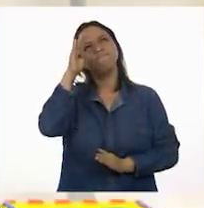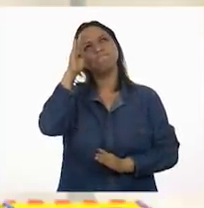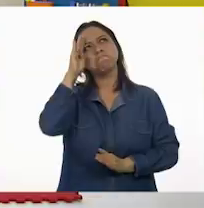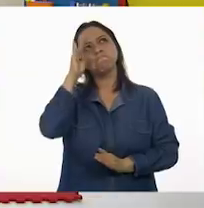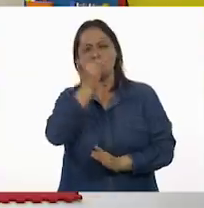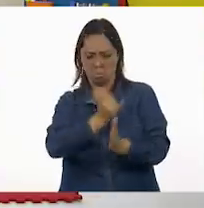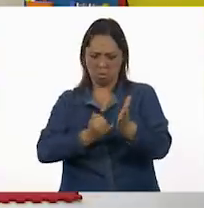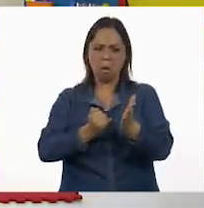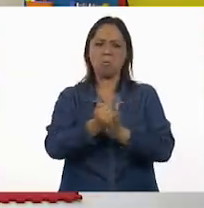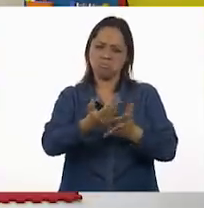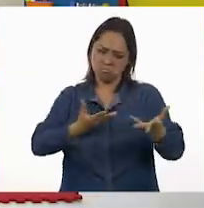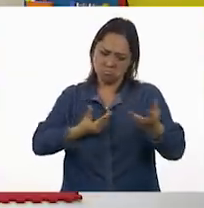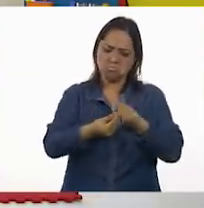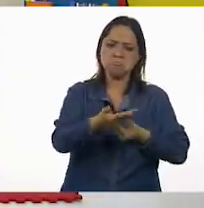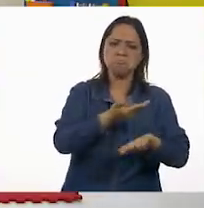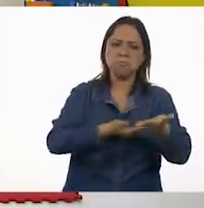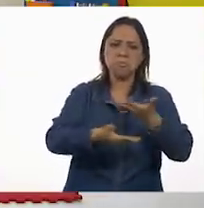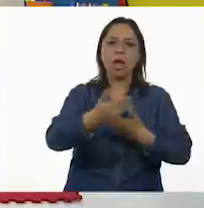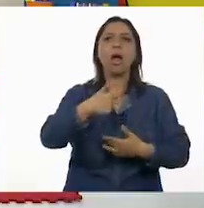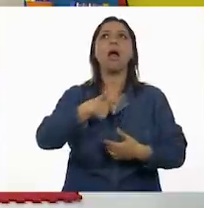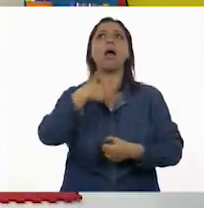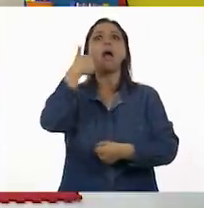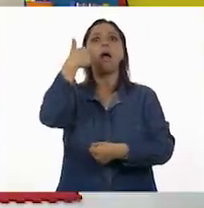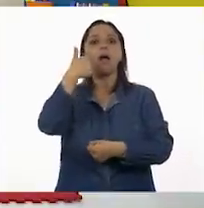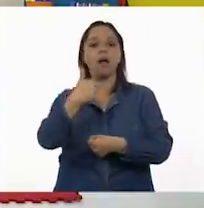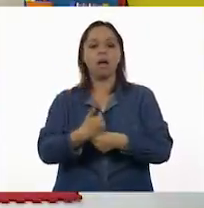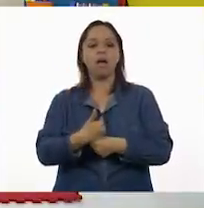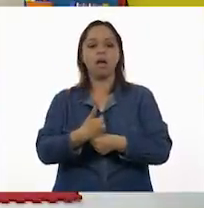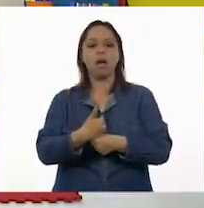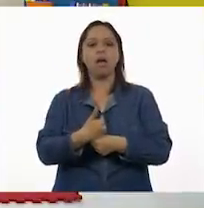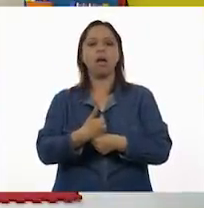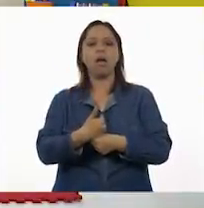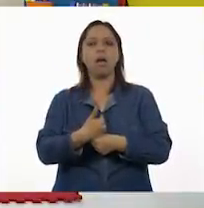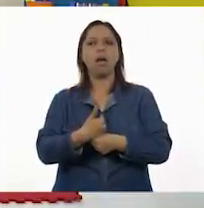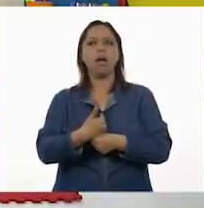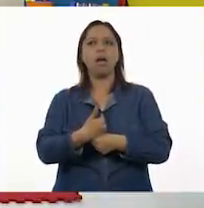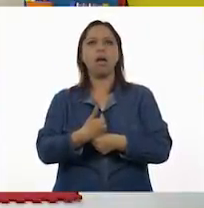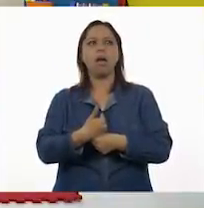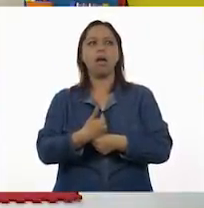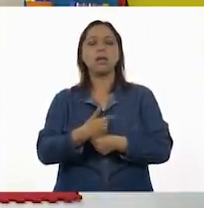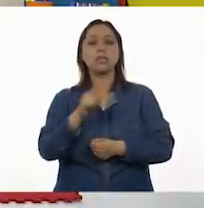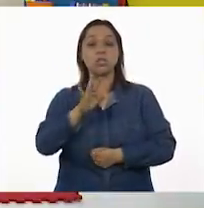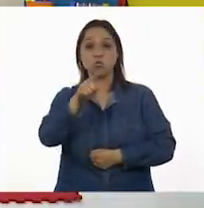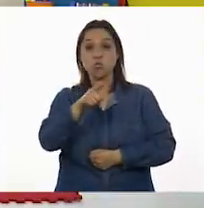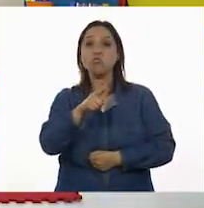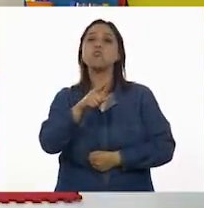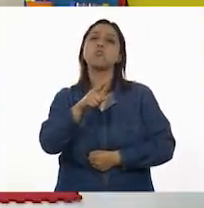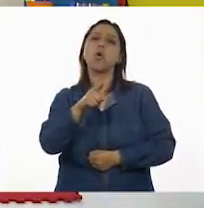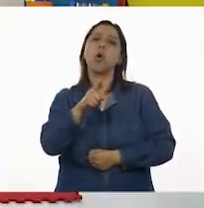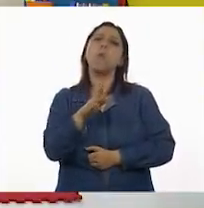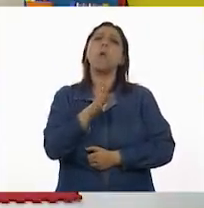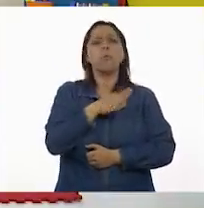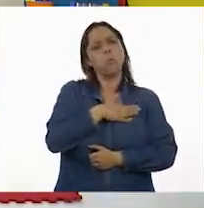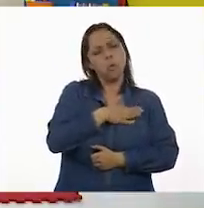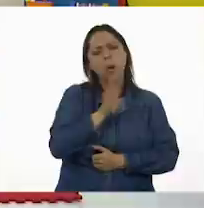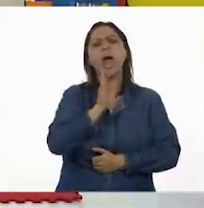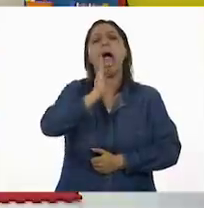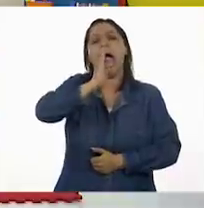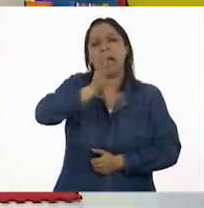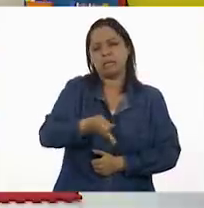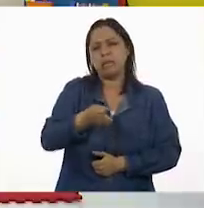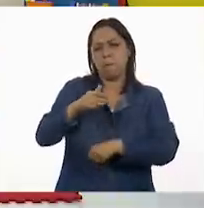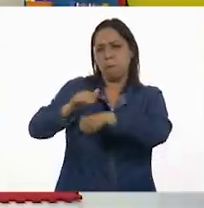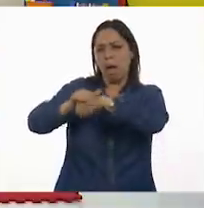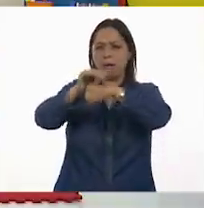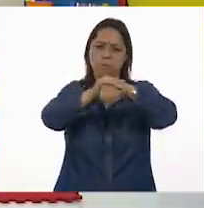niño. Ya me di cuenta, Carla. Si te das la oportunidad de jugar con más personas,